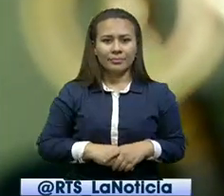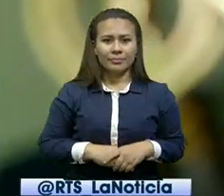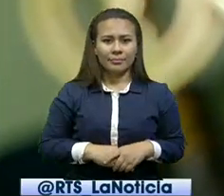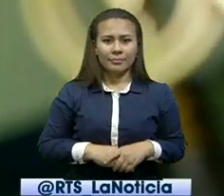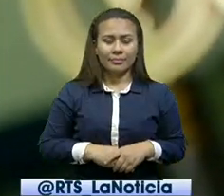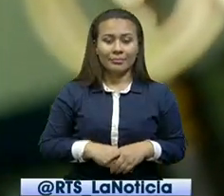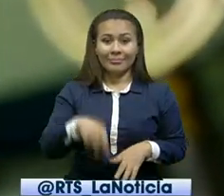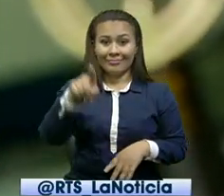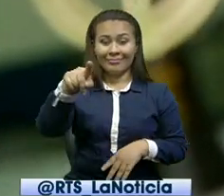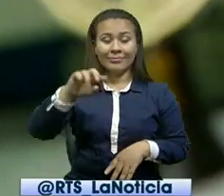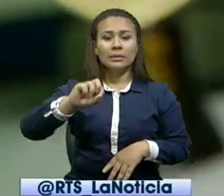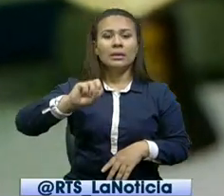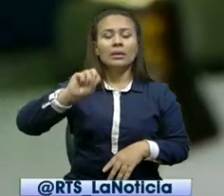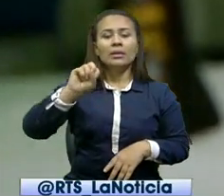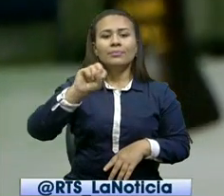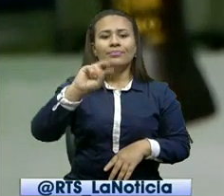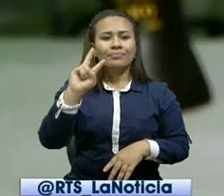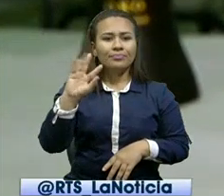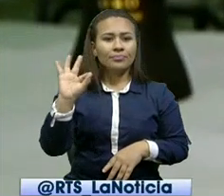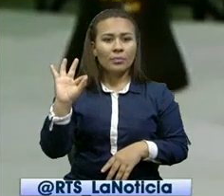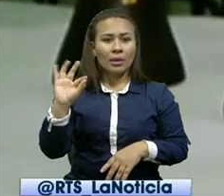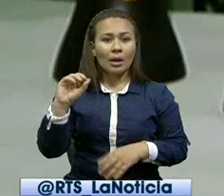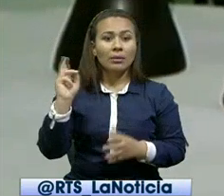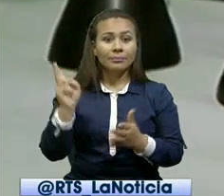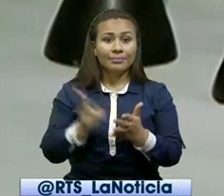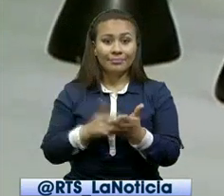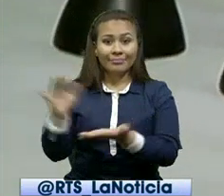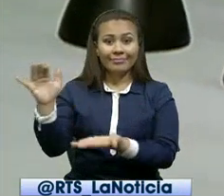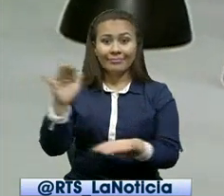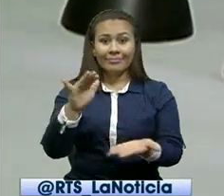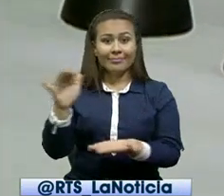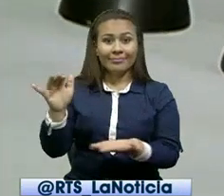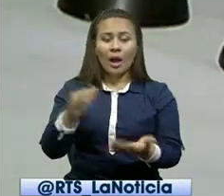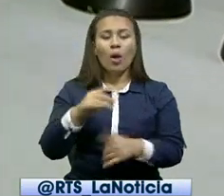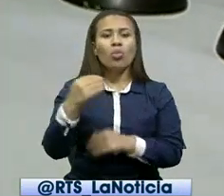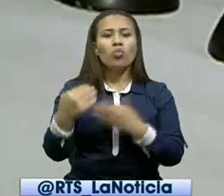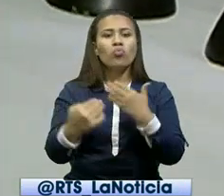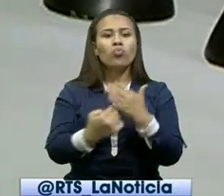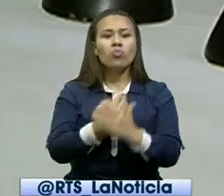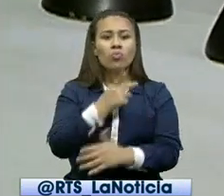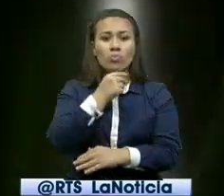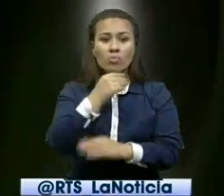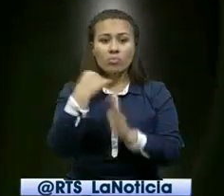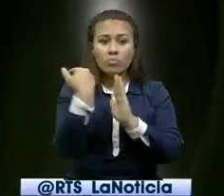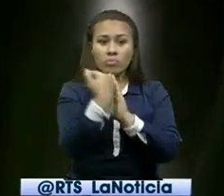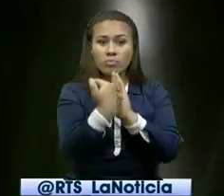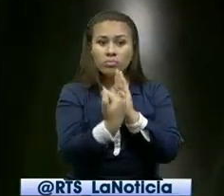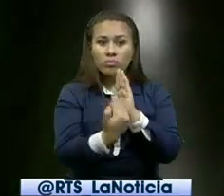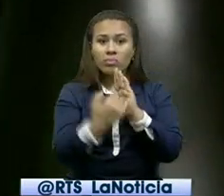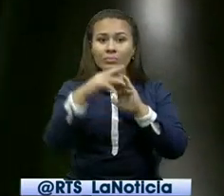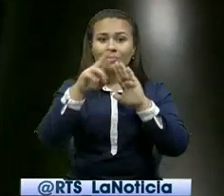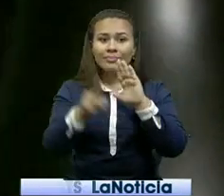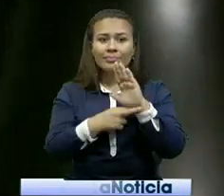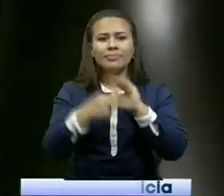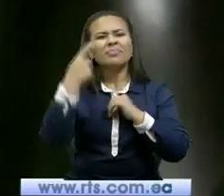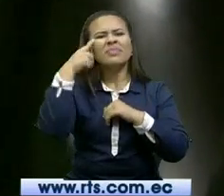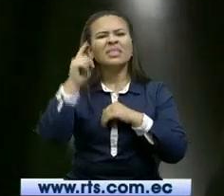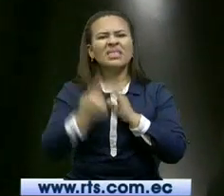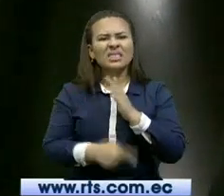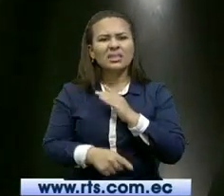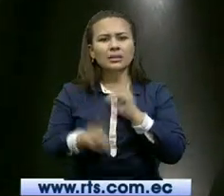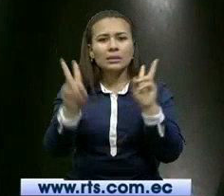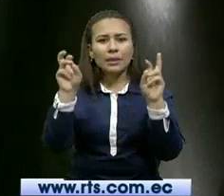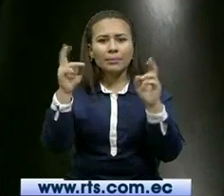La 29ª edición de El Cóndor de Oro contará este año con nuevas categorías y reglamentos, con el objetivo de encajar